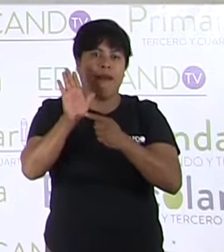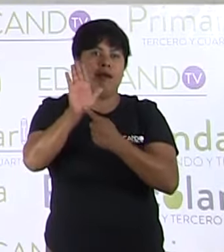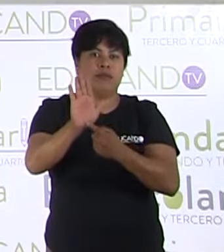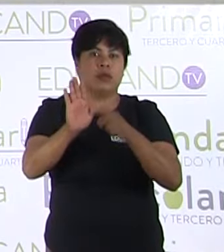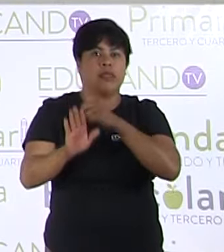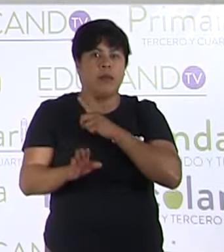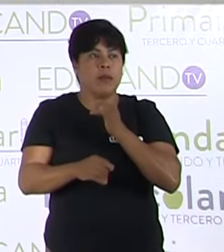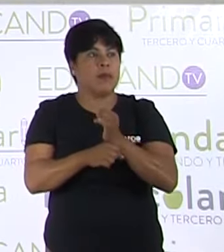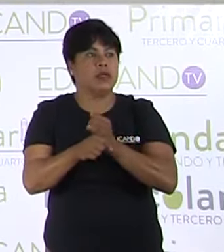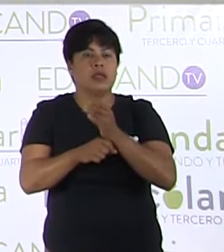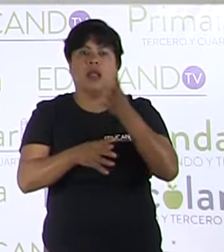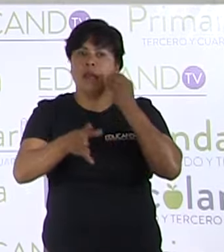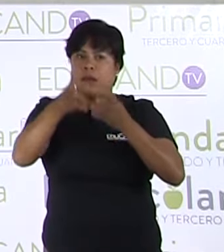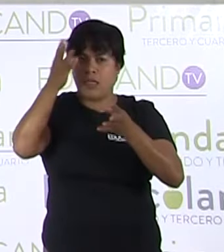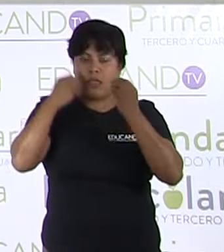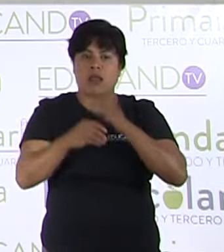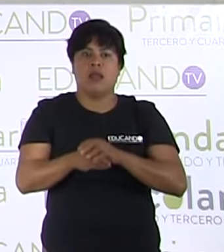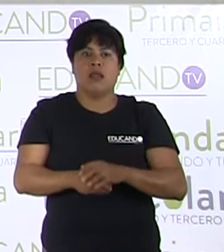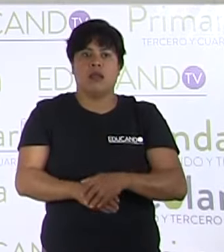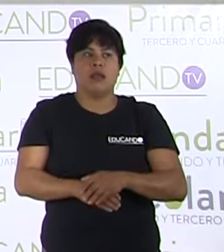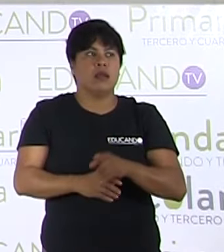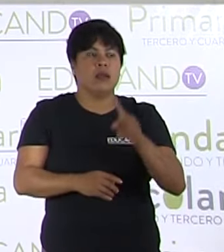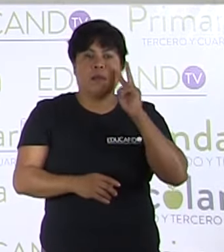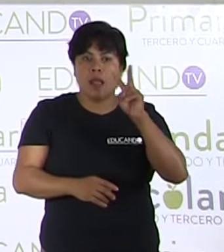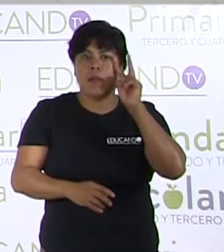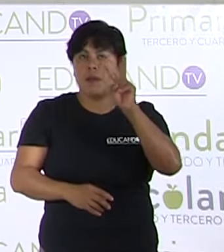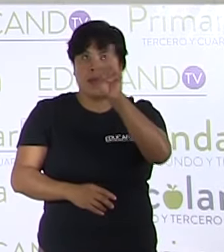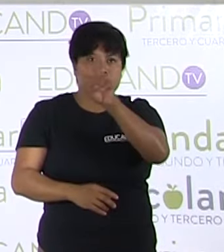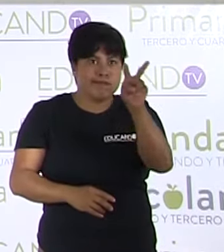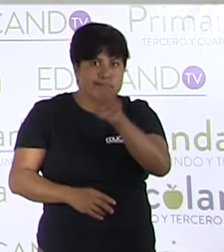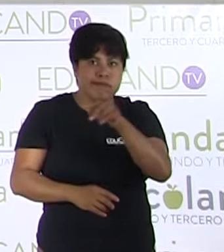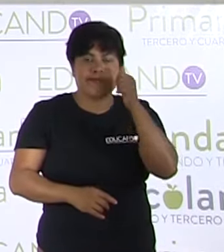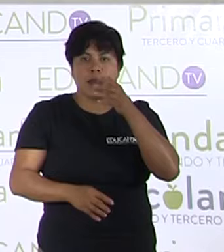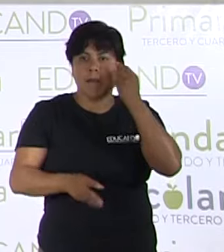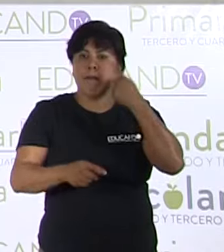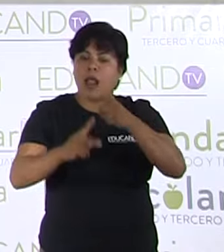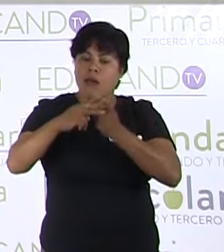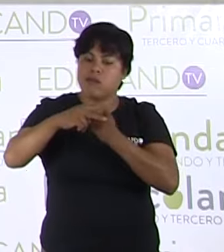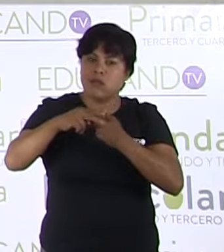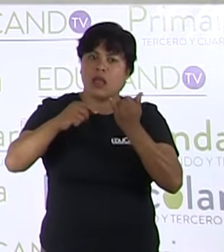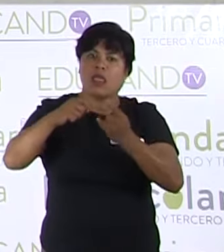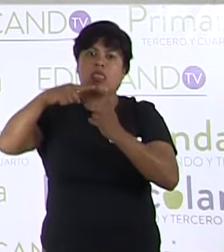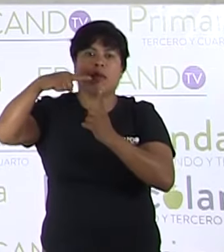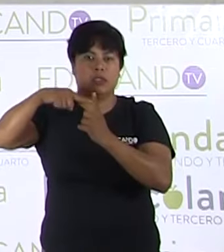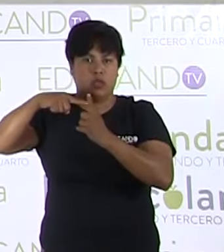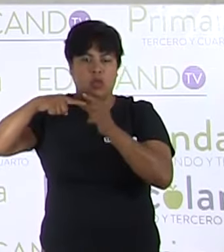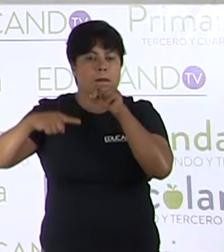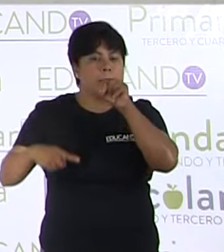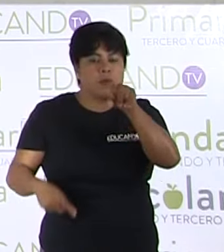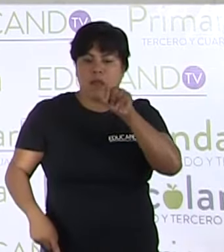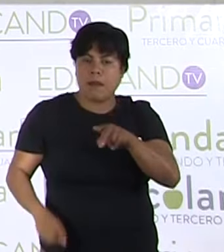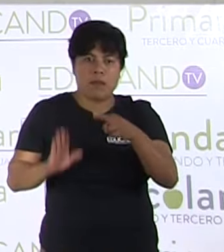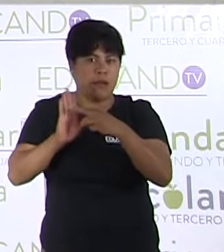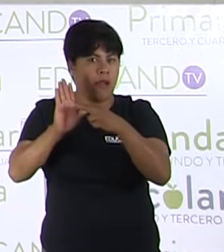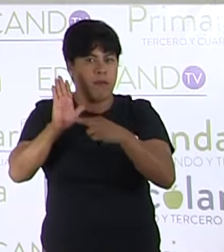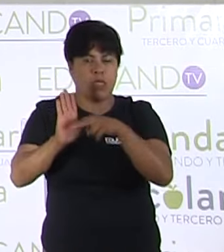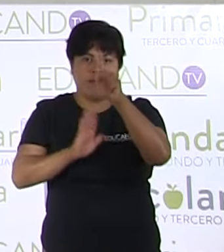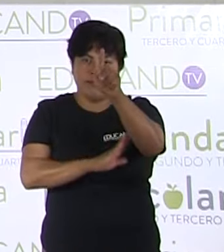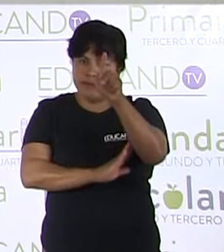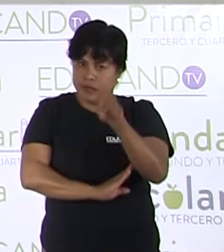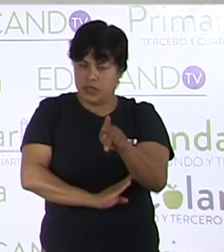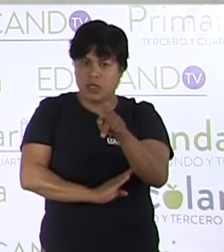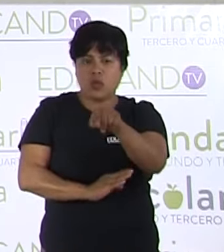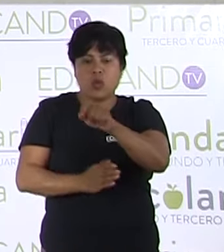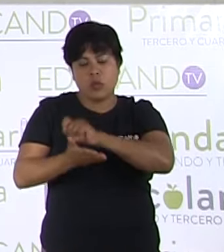investiguen más que se las aprendan que analicen para la eh multiplicación y la división que es la misma regla y que hagan